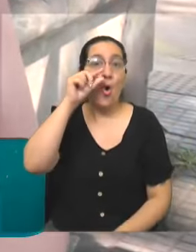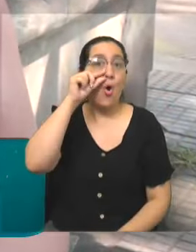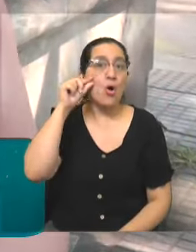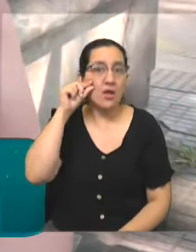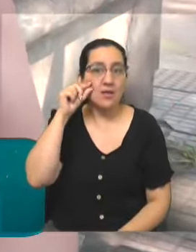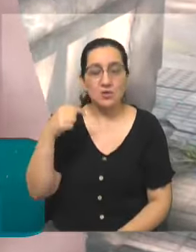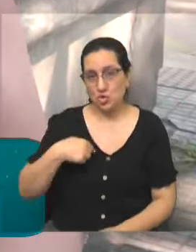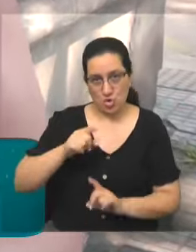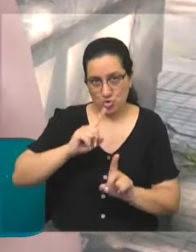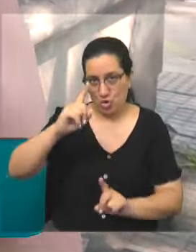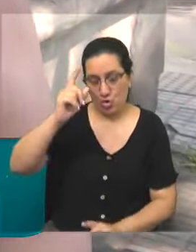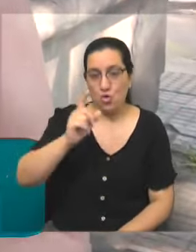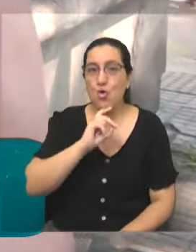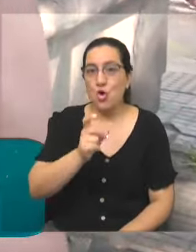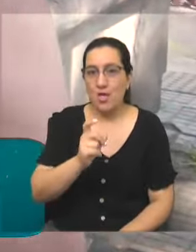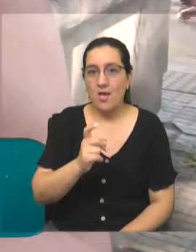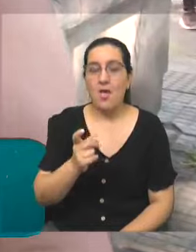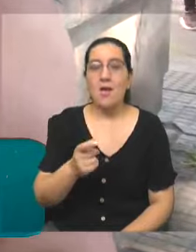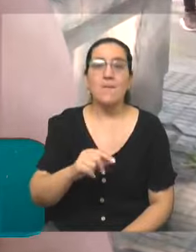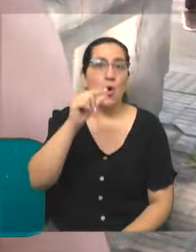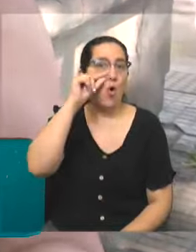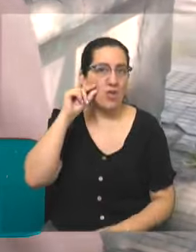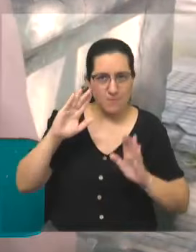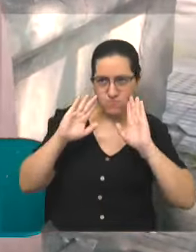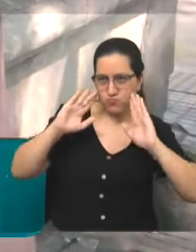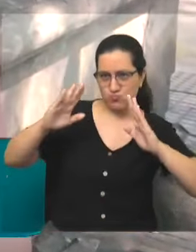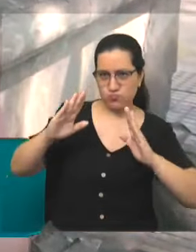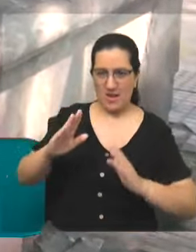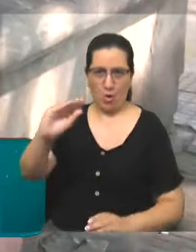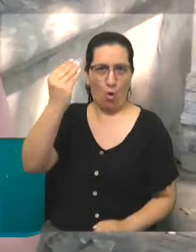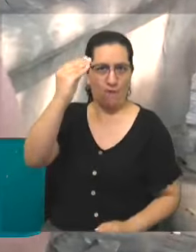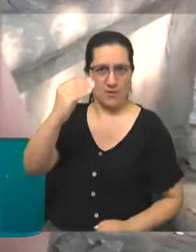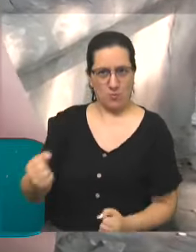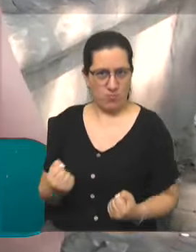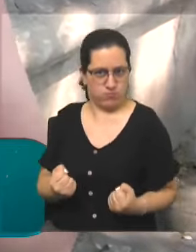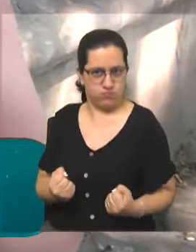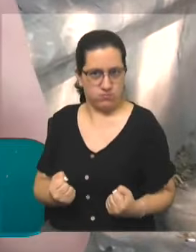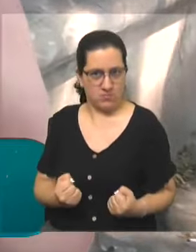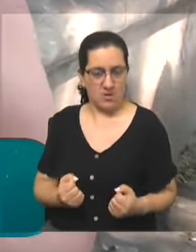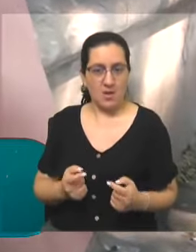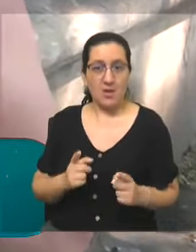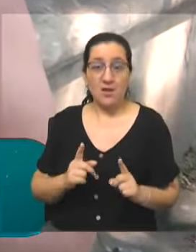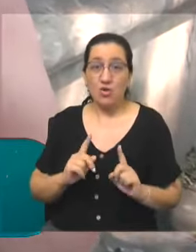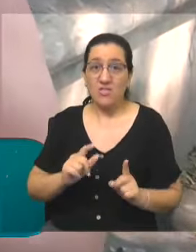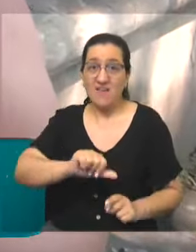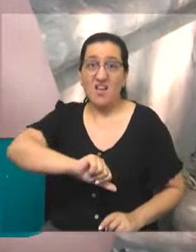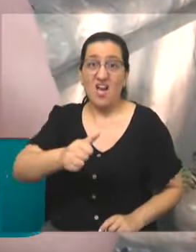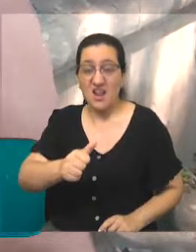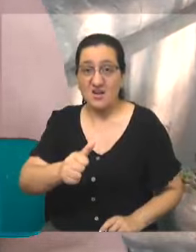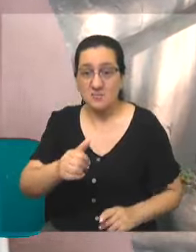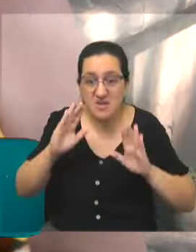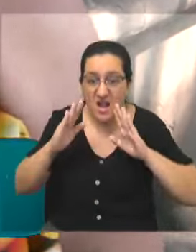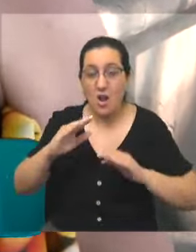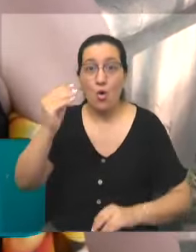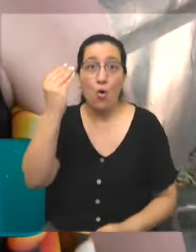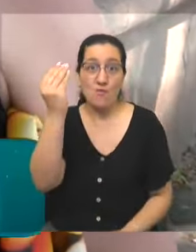soy colorada, Ojeda le estaba apuntando hacia la juventud. ¿Qué es lo que tienen que ganar? Los políticos tienen que mirar por los